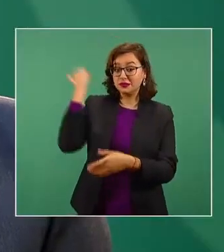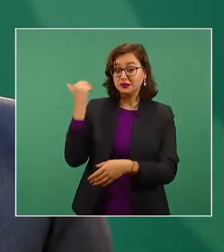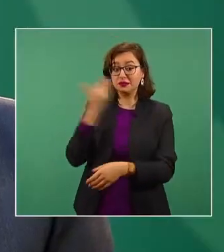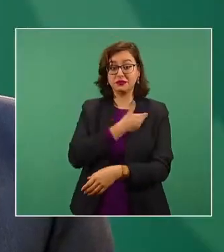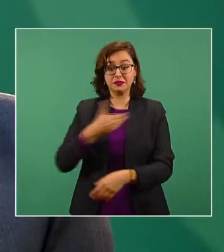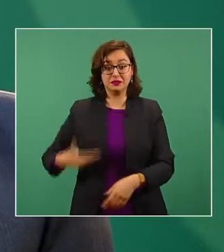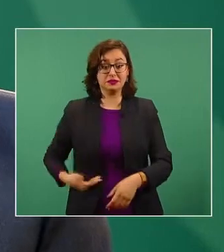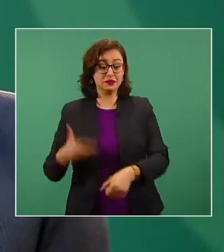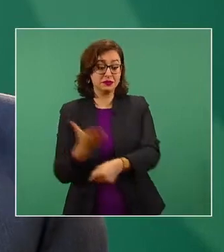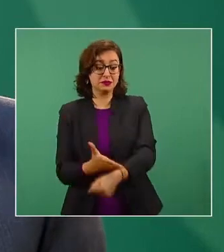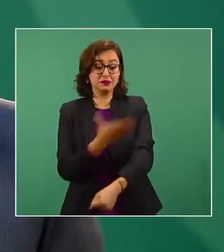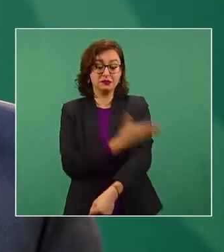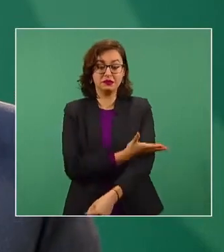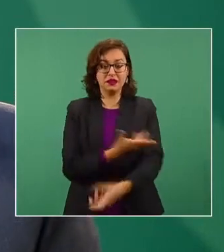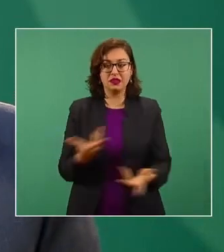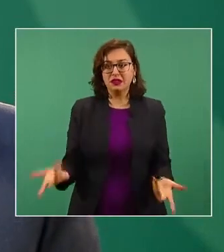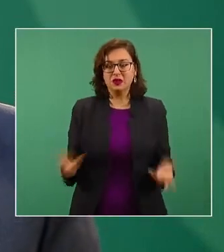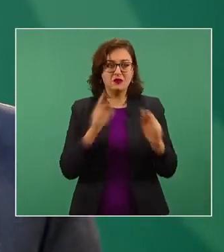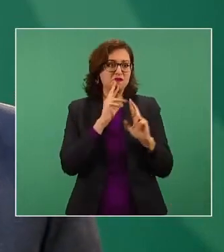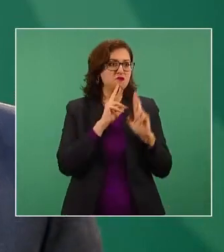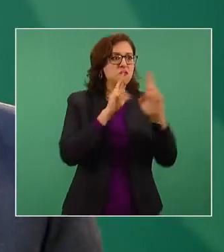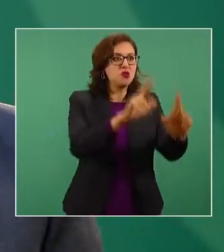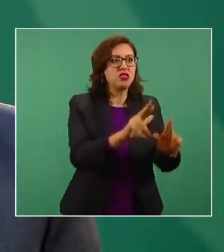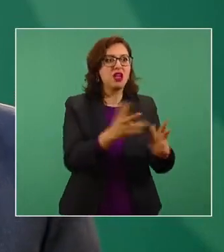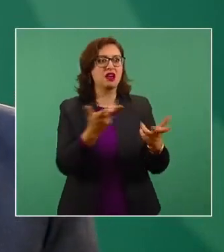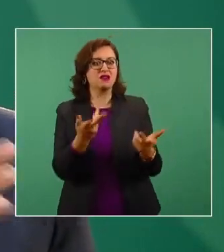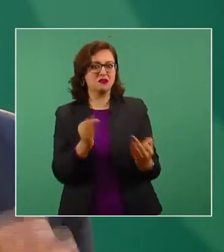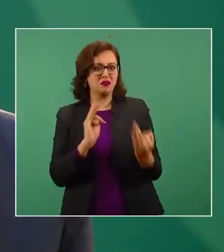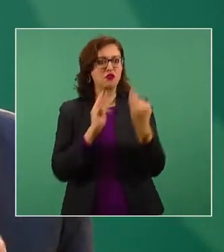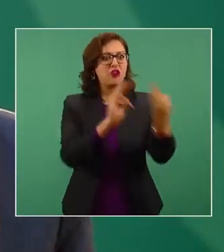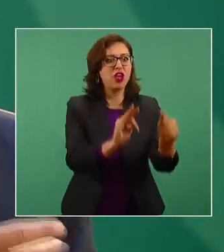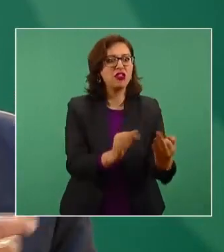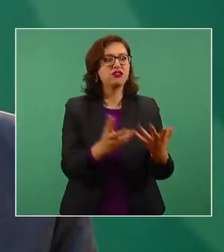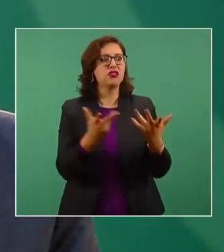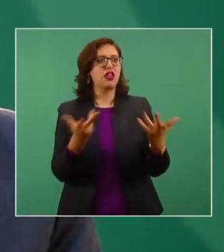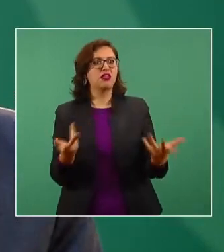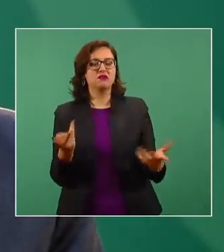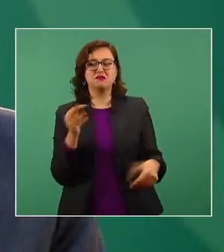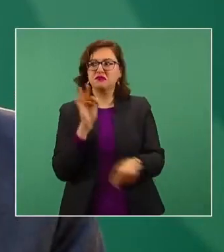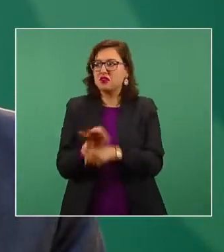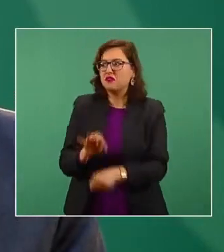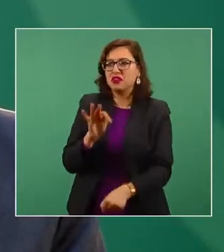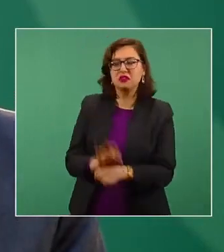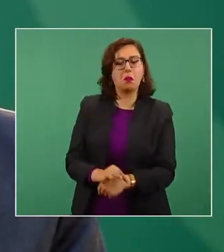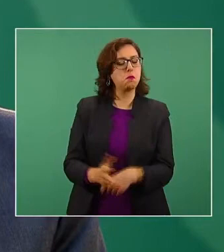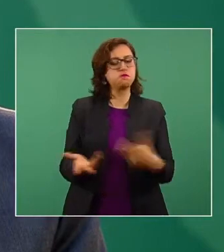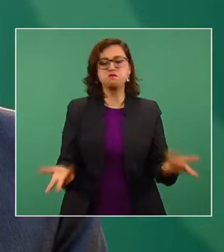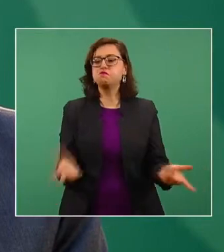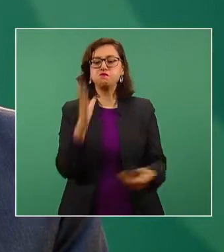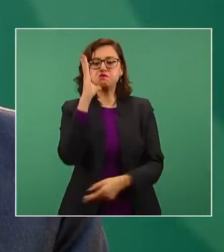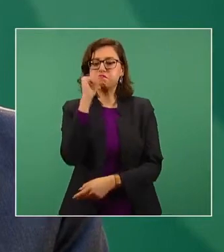de defenderse porque no habían las redes sociales.